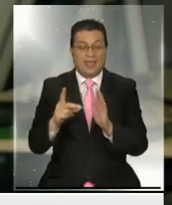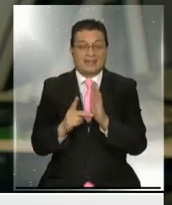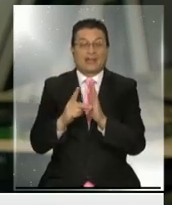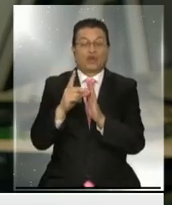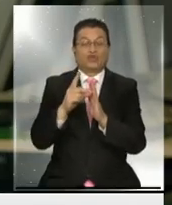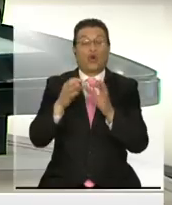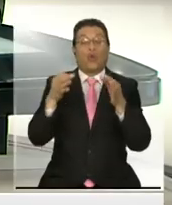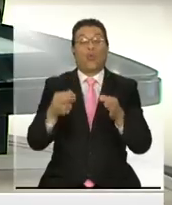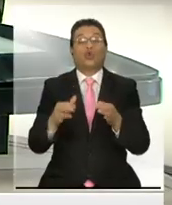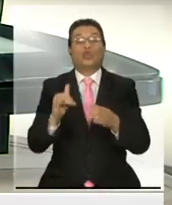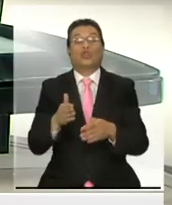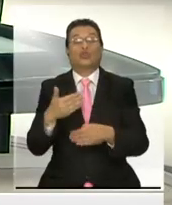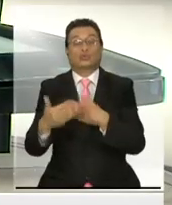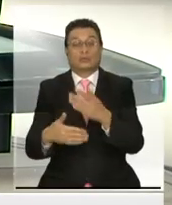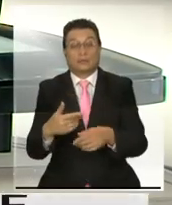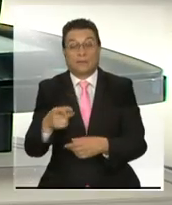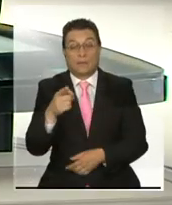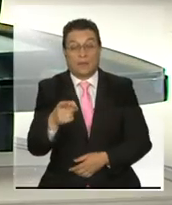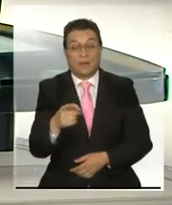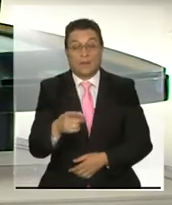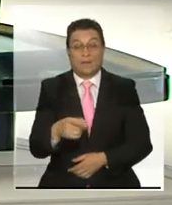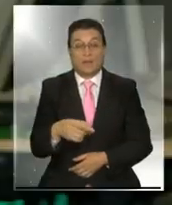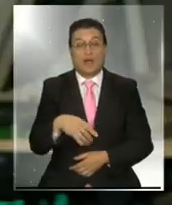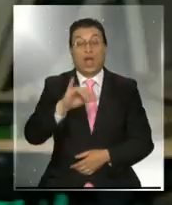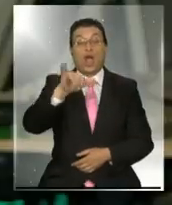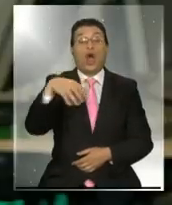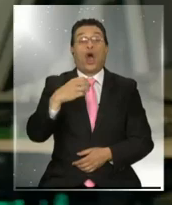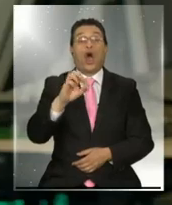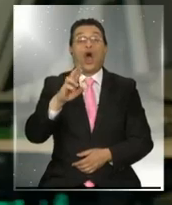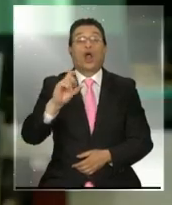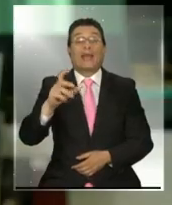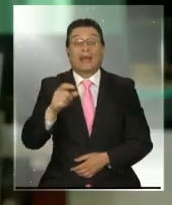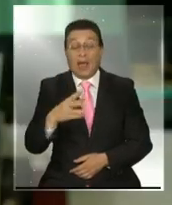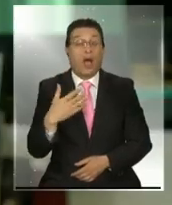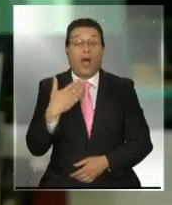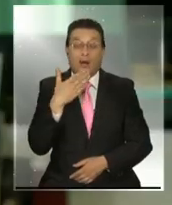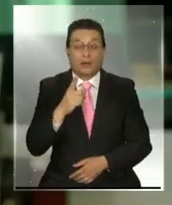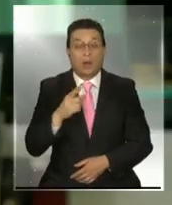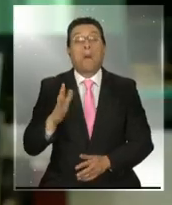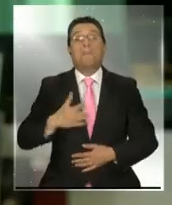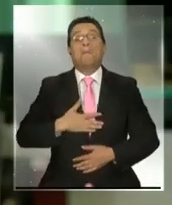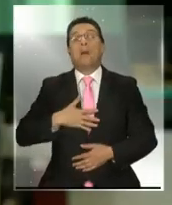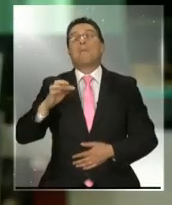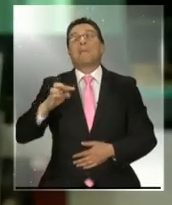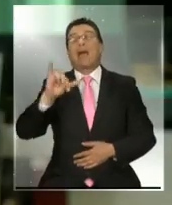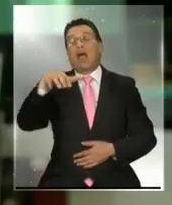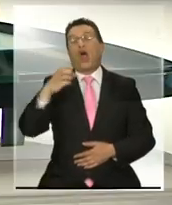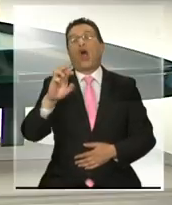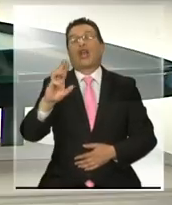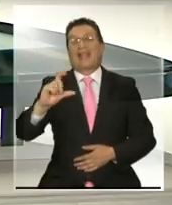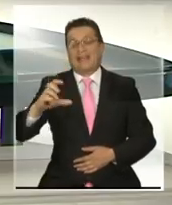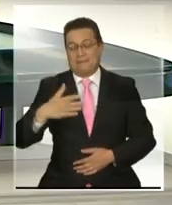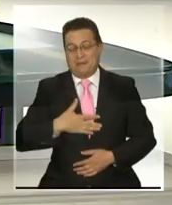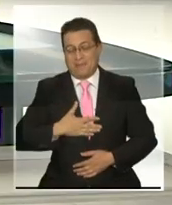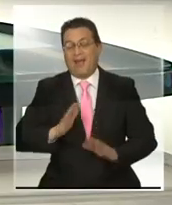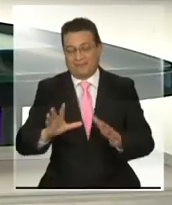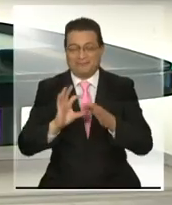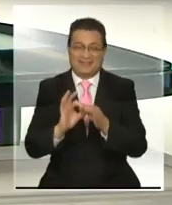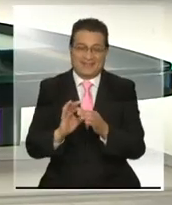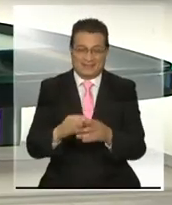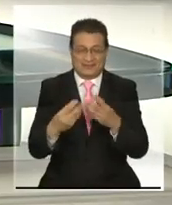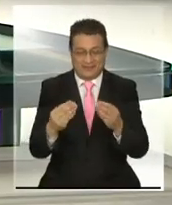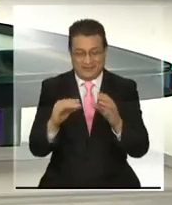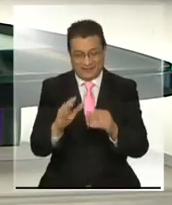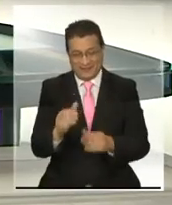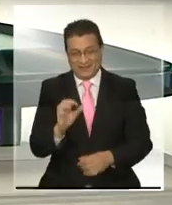muchísimas gracias porque no a un mal nombre tan por la llamada por haber hasta que estoy bien muchísimas gracias muy